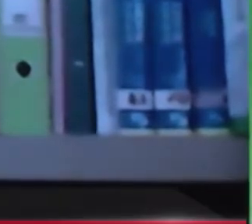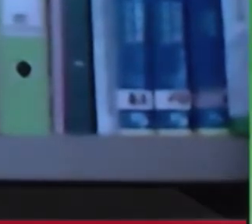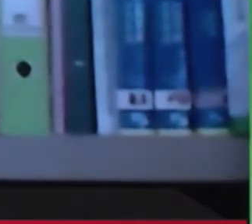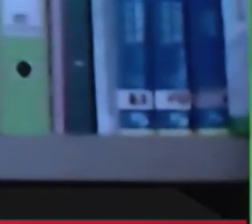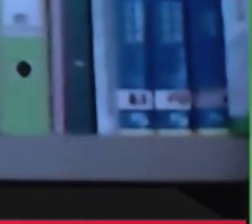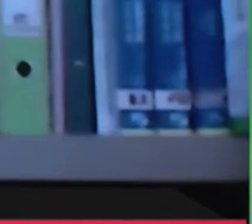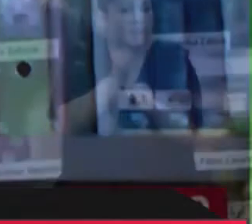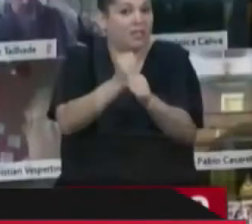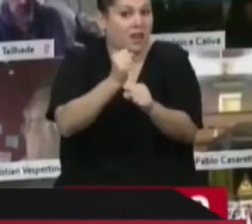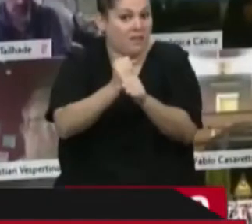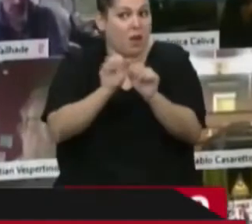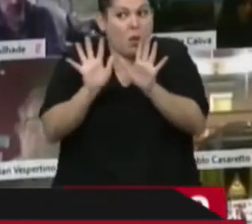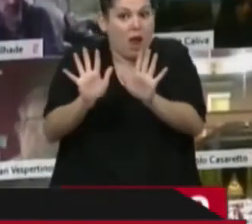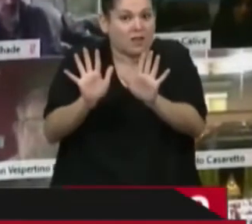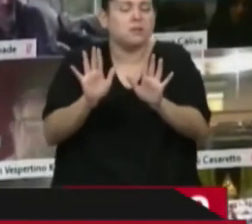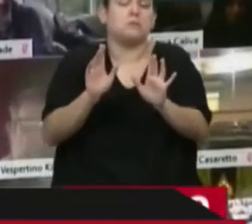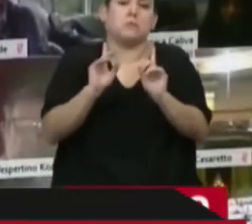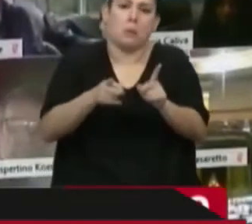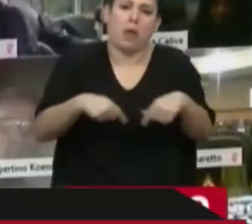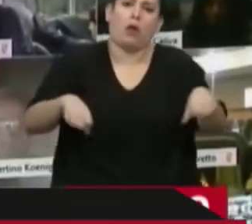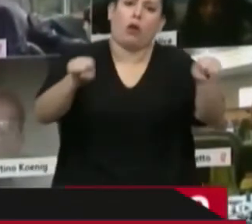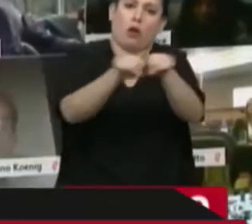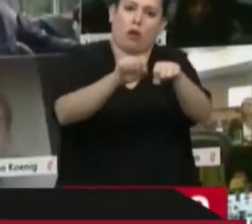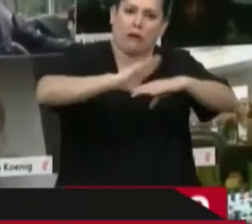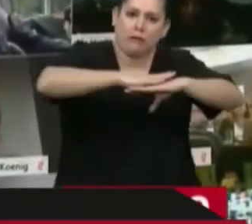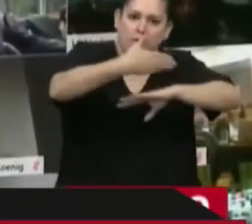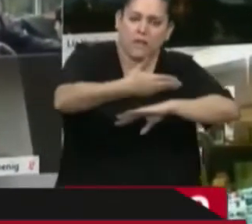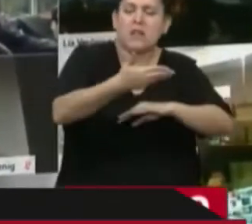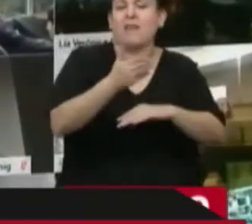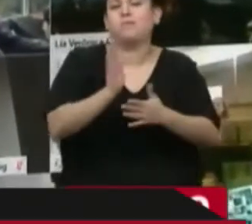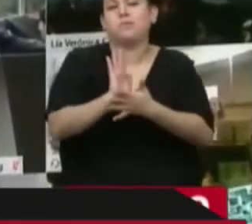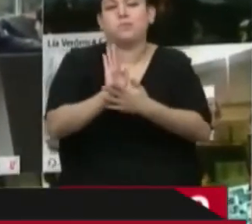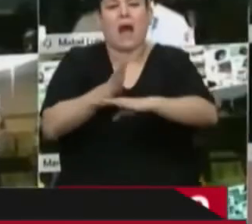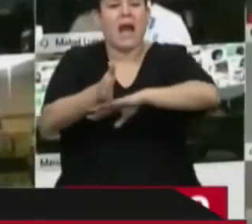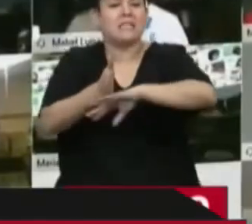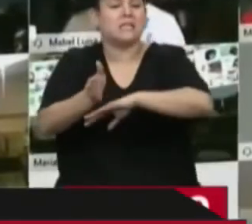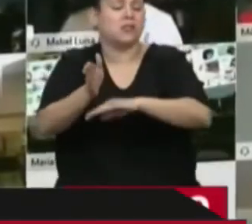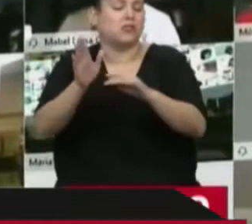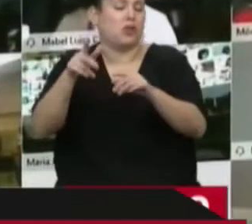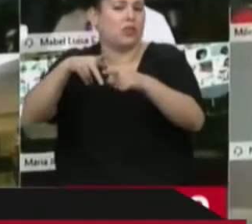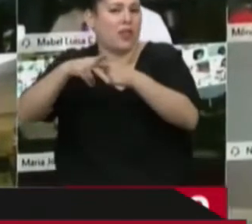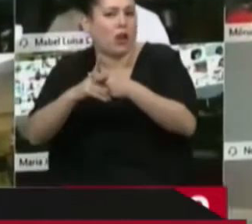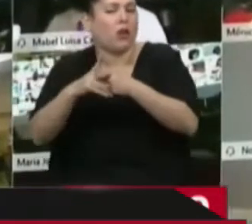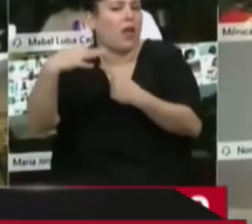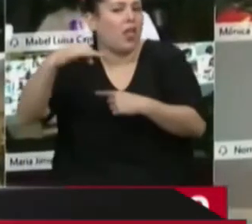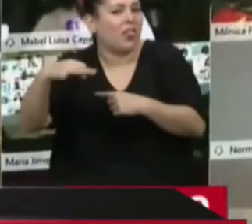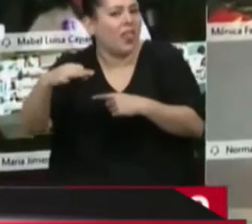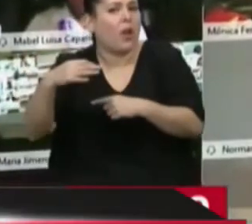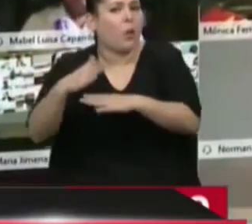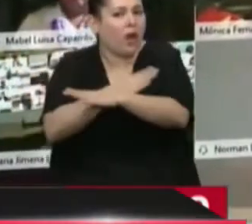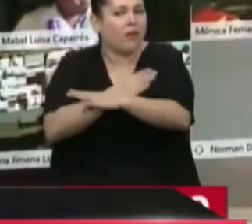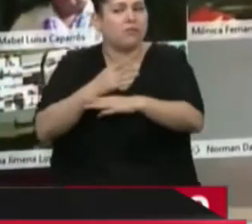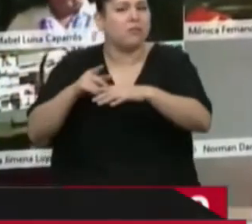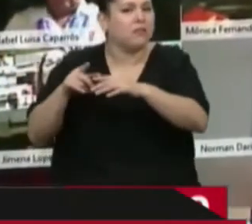la familia. Uh-huh. Esto es un gran problema, digamos, ¿no? Por eso se extienden las jornadas laborales en cuanto a sus